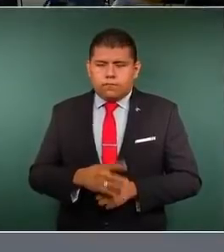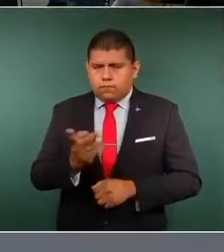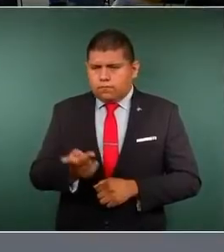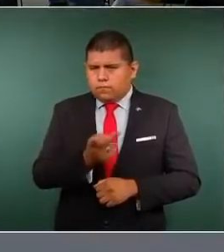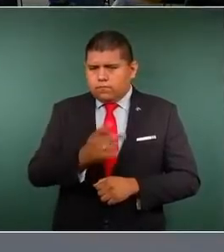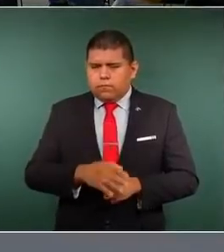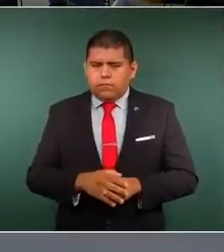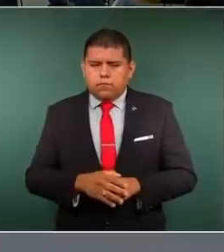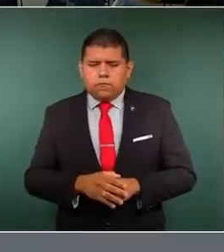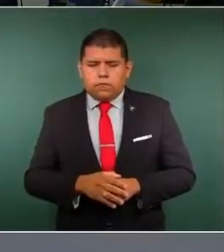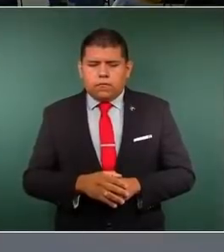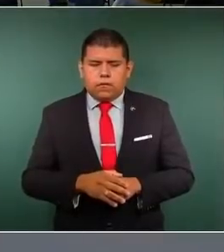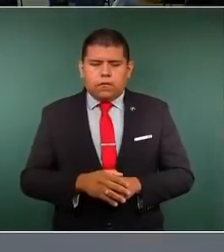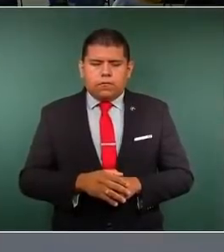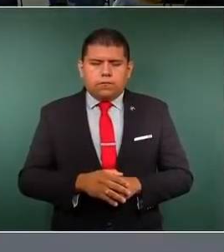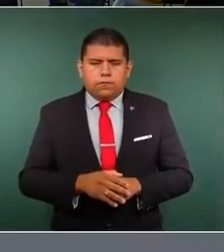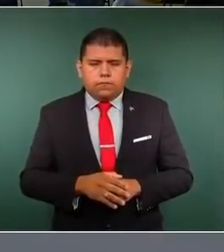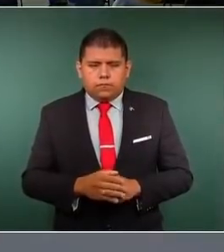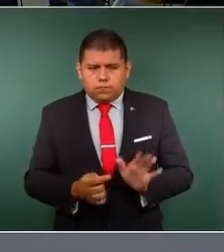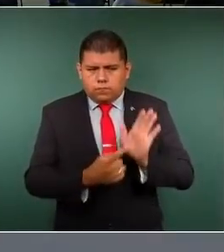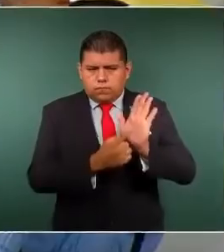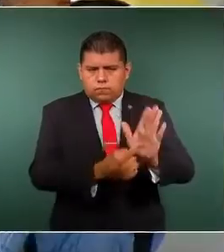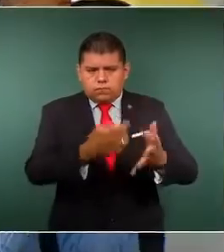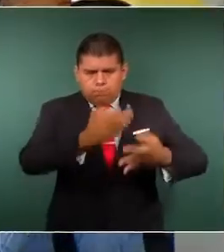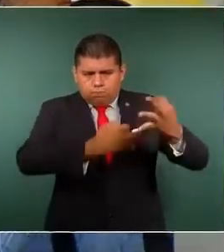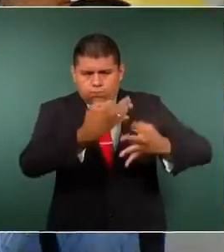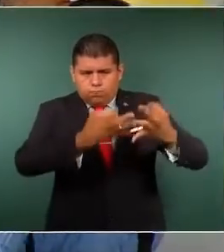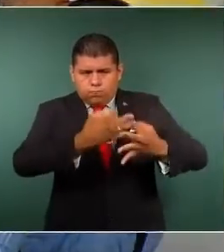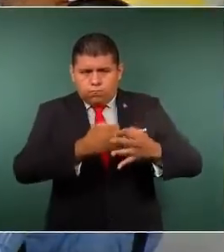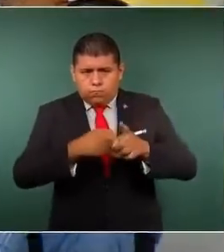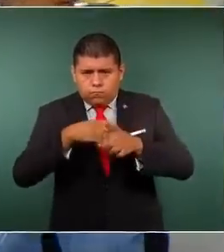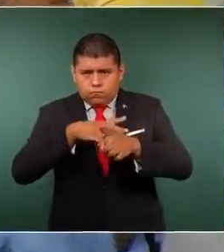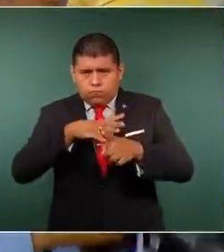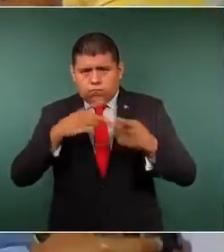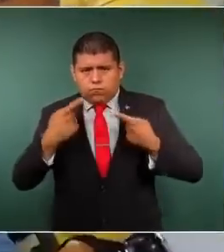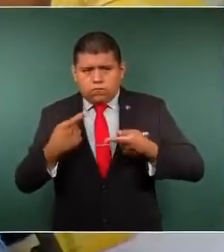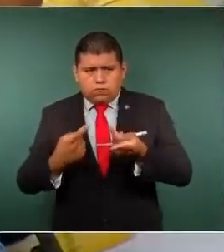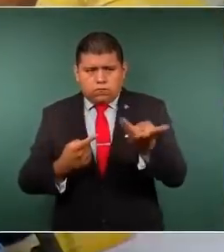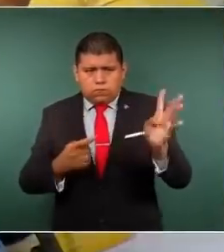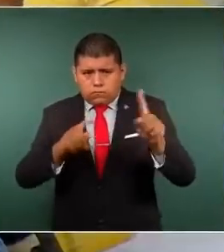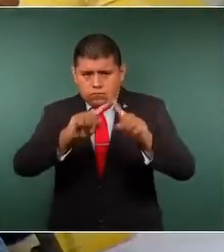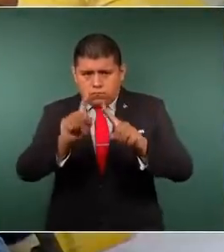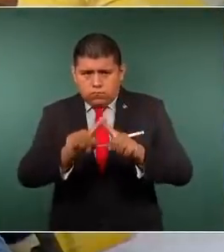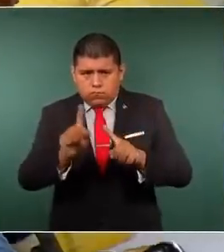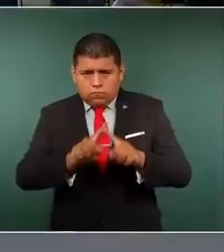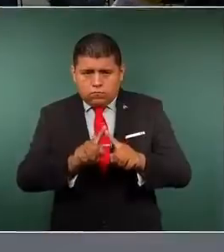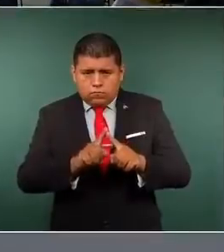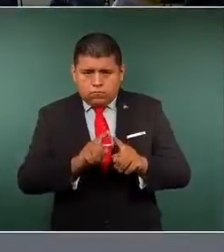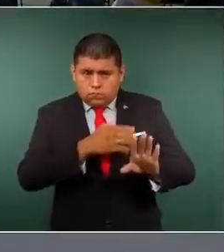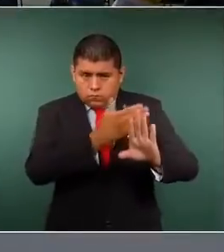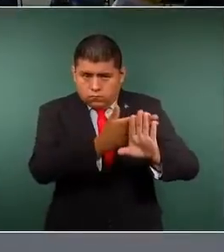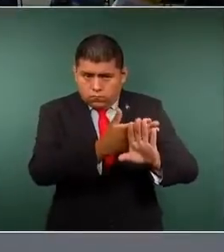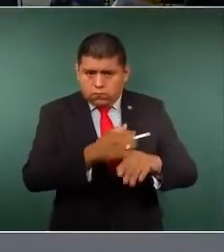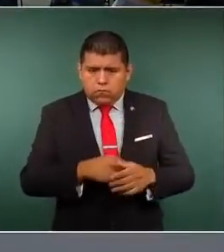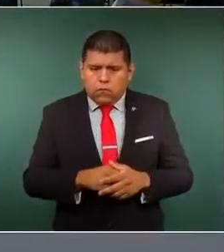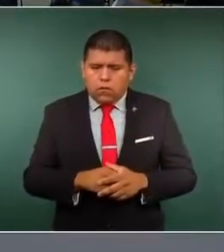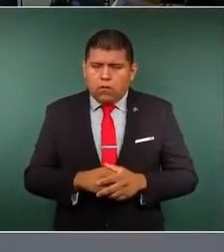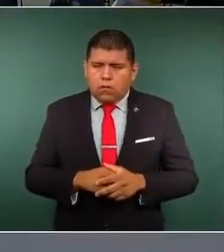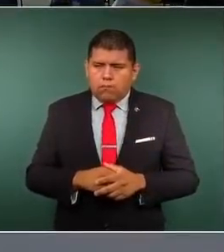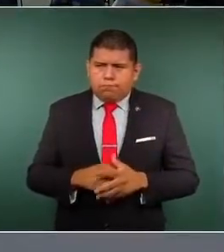procesos o se han iniciado procesos penales o administrativos contra estos funcionarios que nos comenta secretario no hay